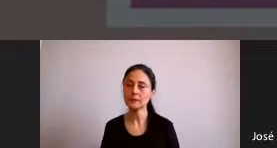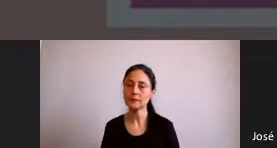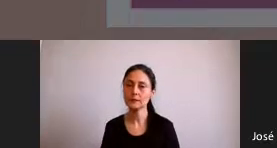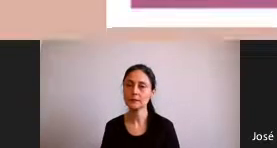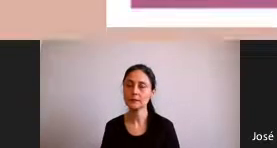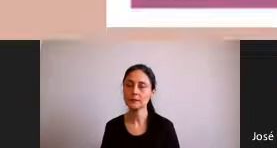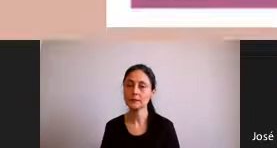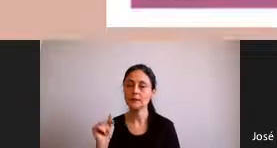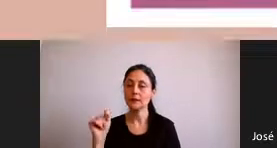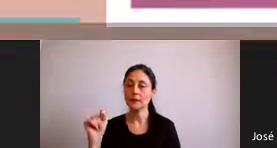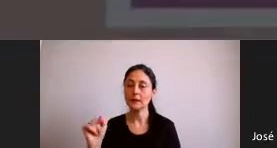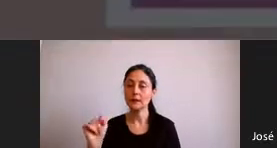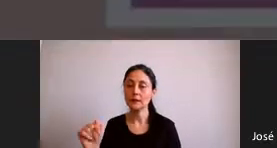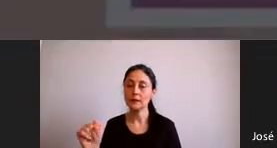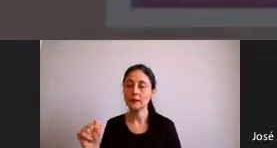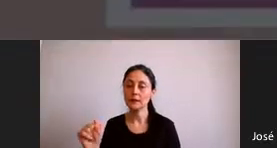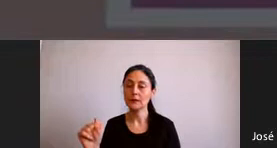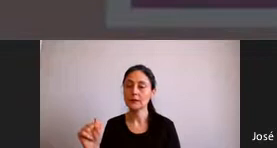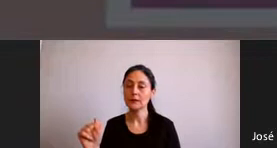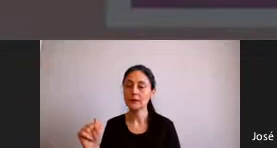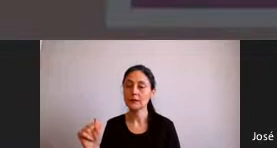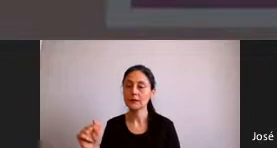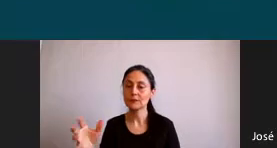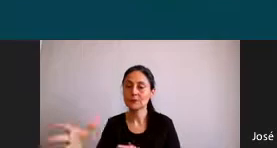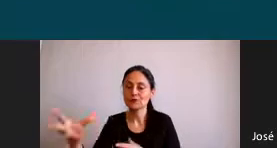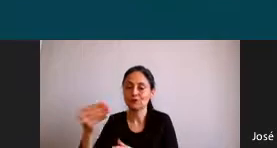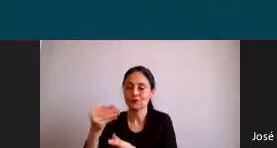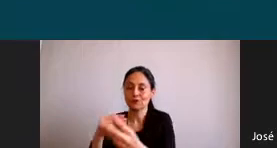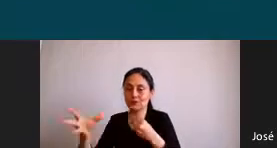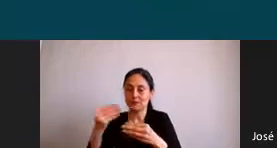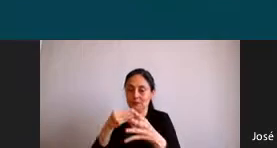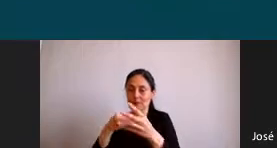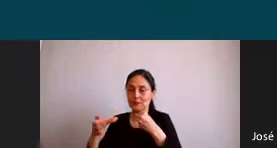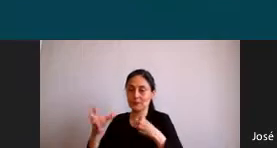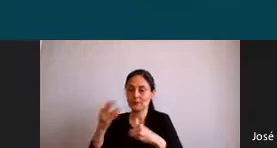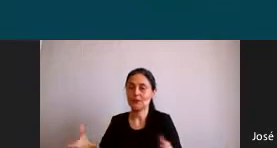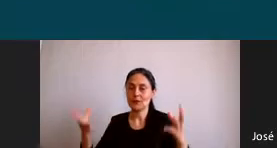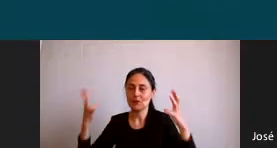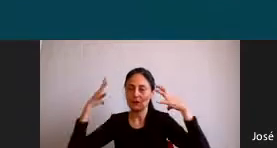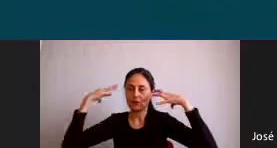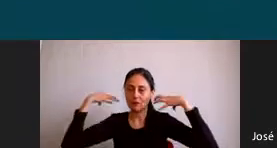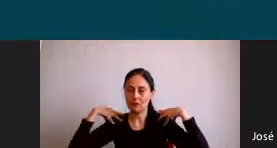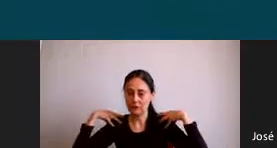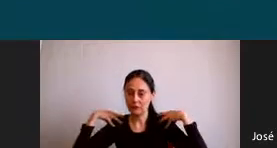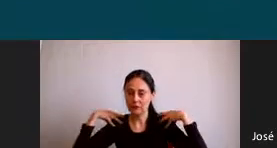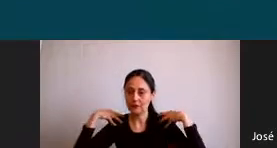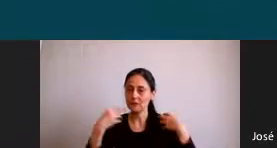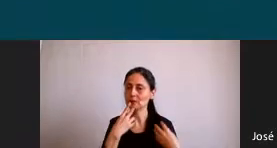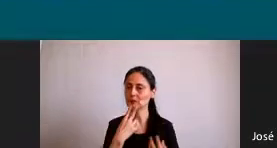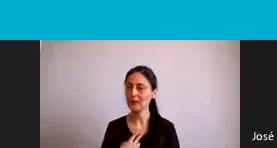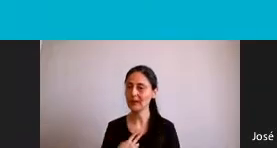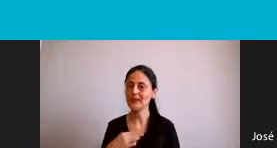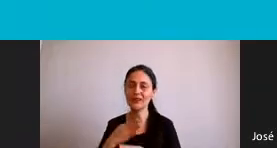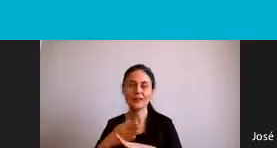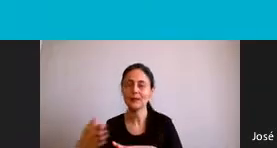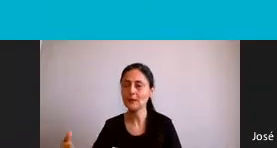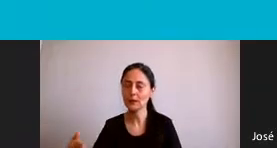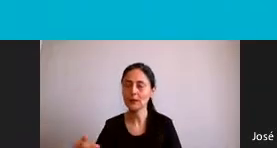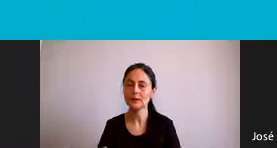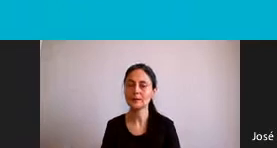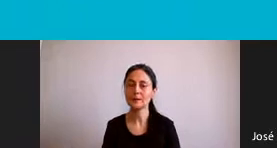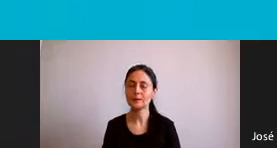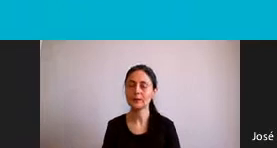genera una elevada carga en la salud mental de las personas y de los sobrevivientes, ¿no? Entonces, ¿cómo se manifiesta